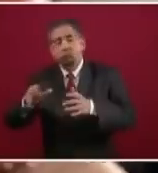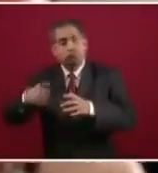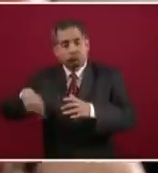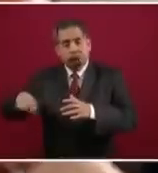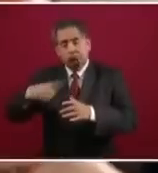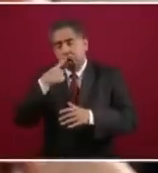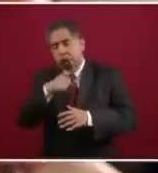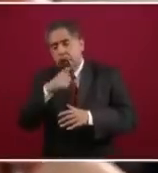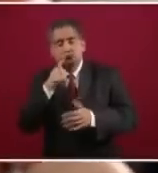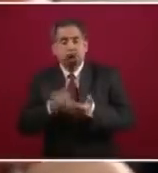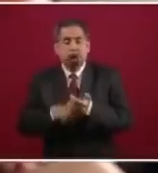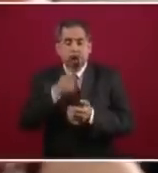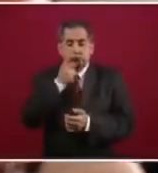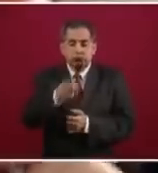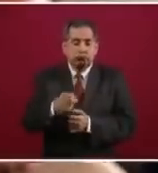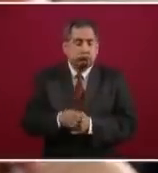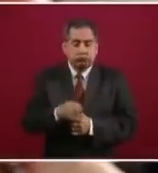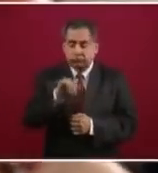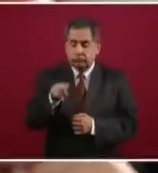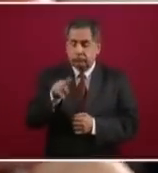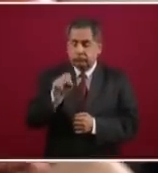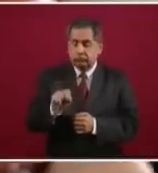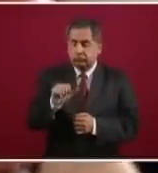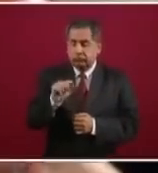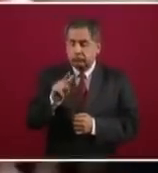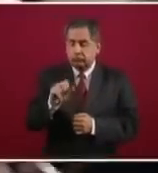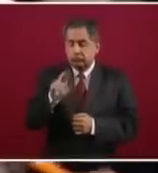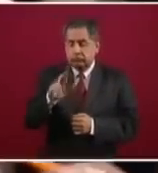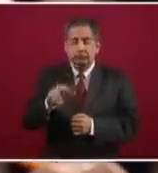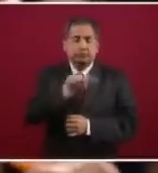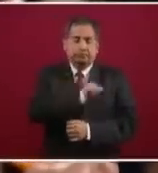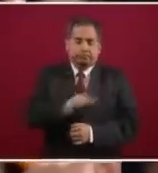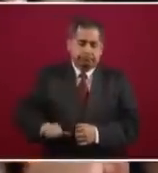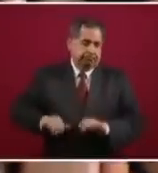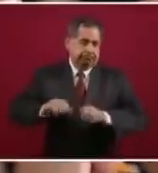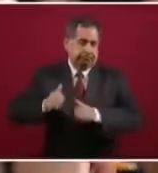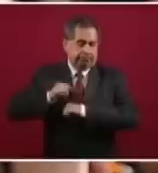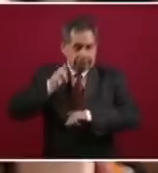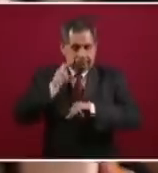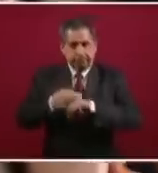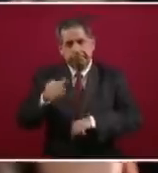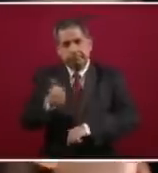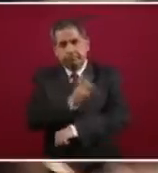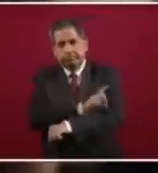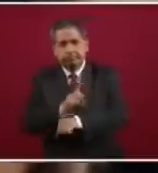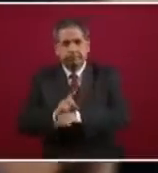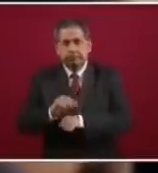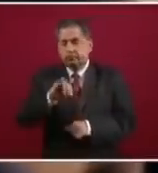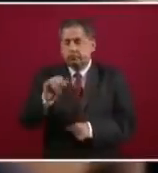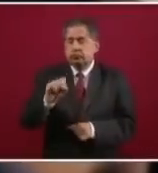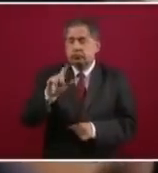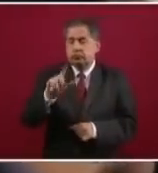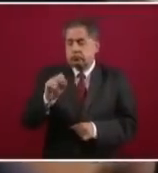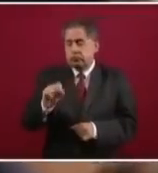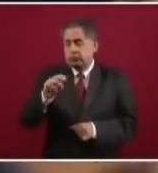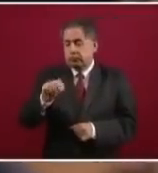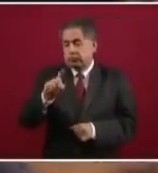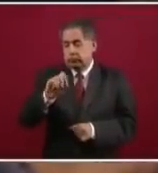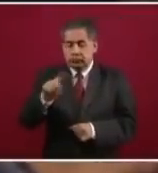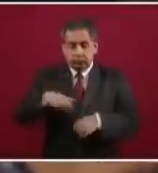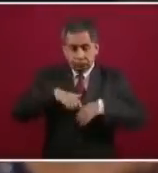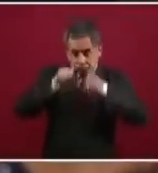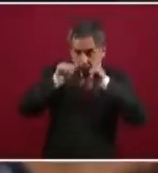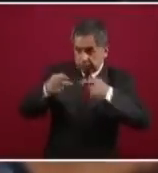comunidades que dicen que Jesús Albán, alcalde de Jalpa de Méndez, y el delegado José Luis Mendoza, encargado de atención